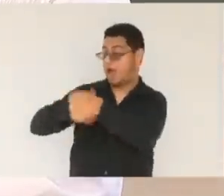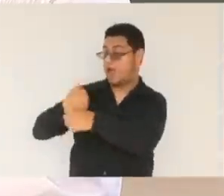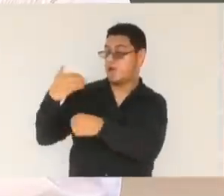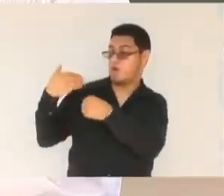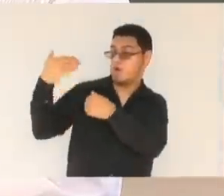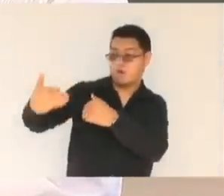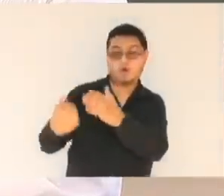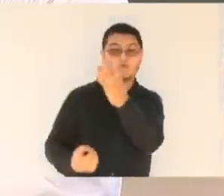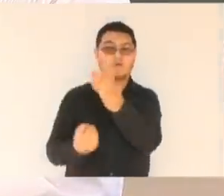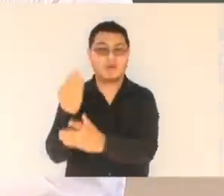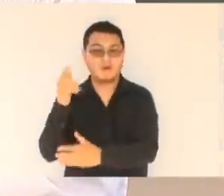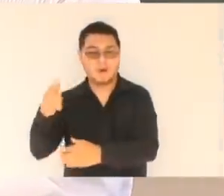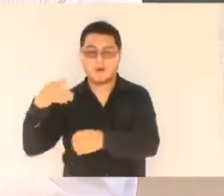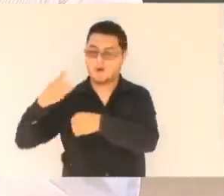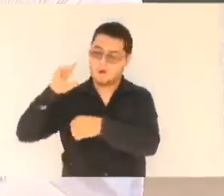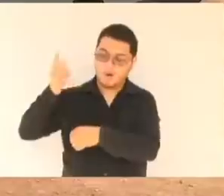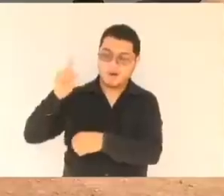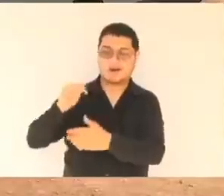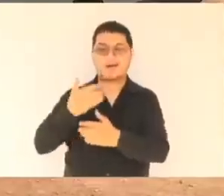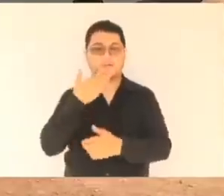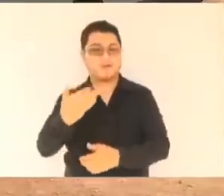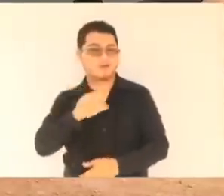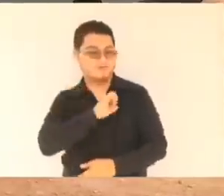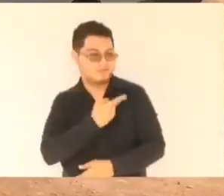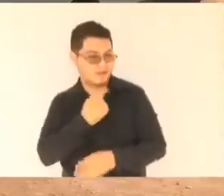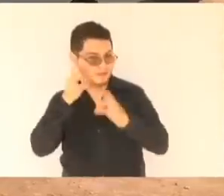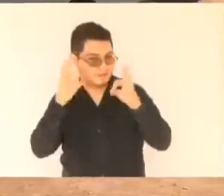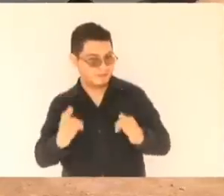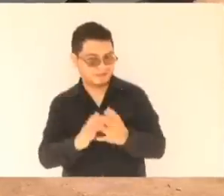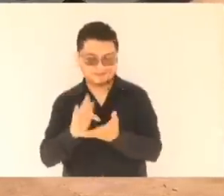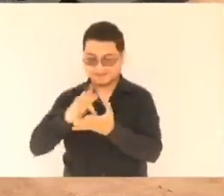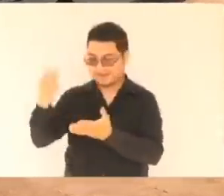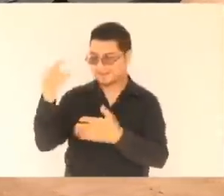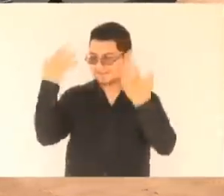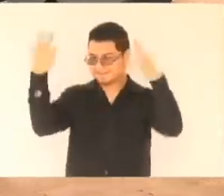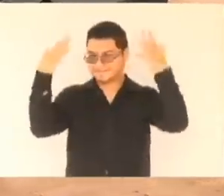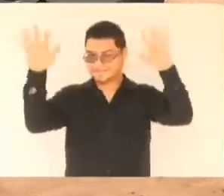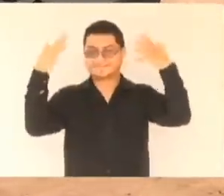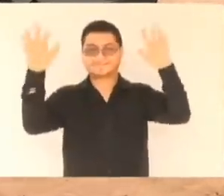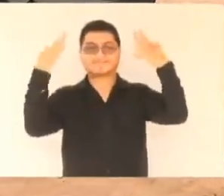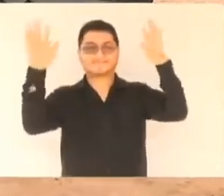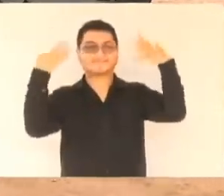más que nunca venga cargado de salud. Muchas gracias a todos.